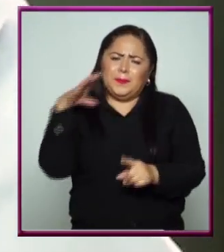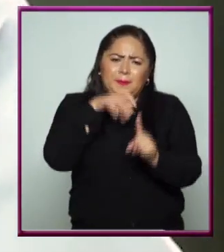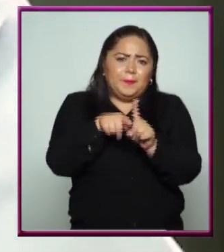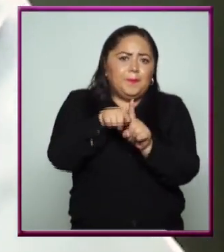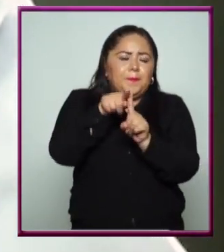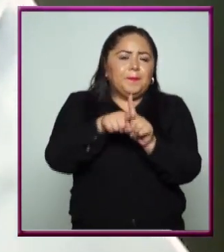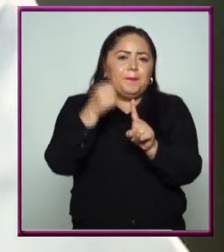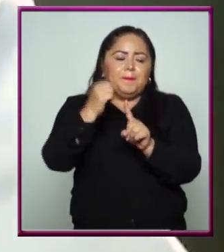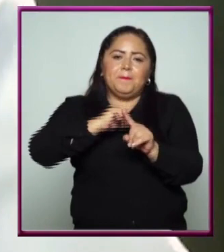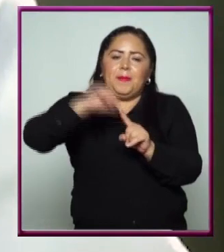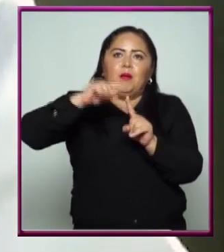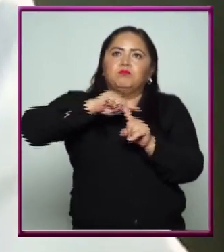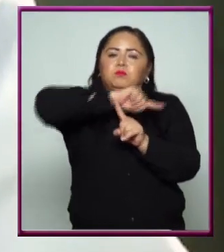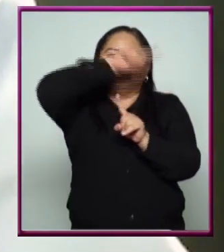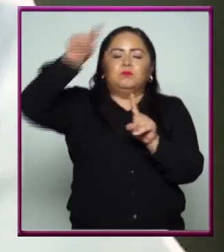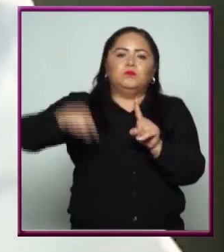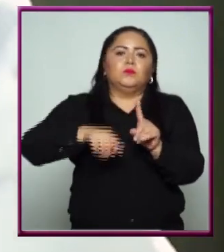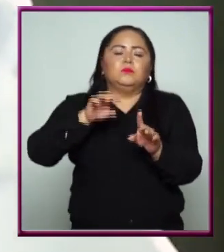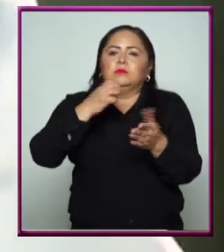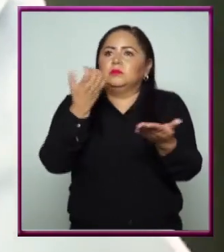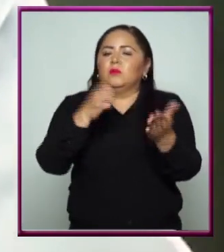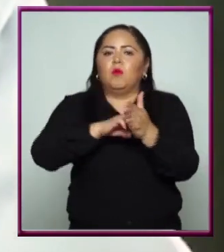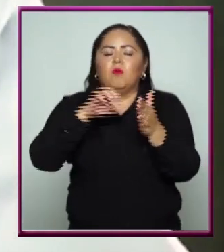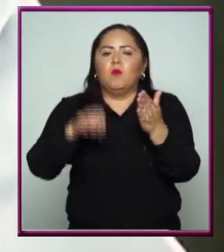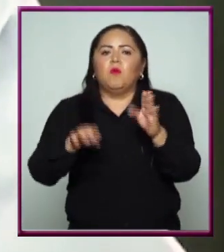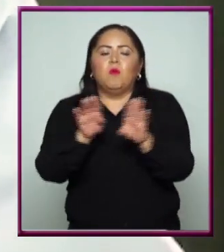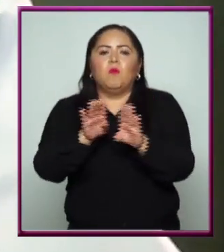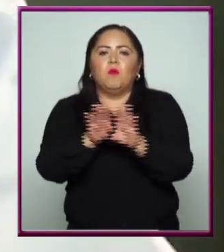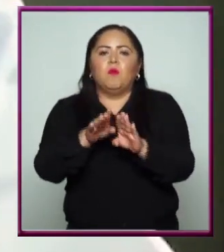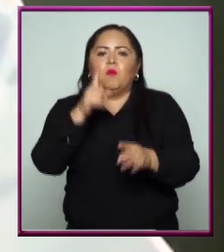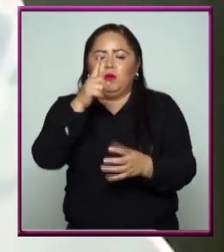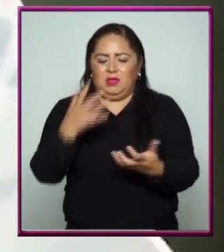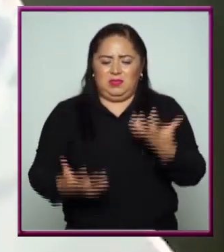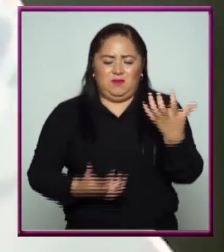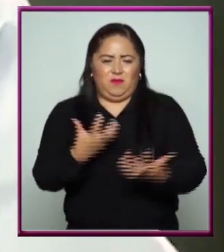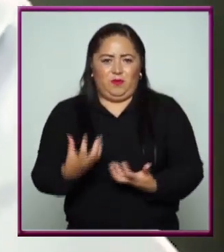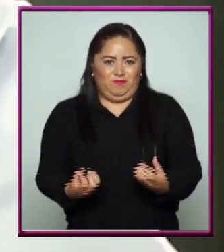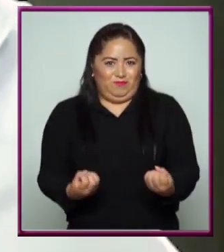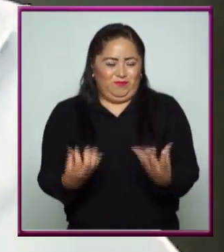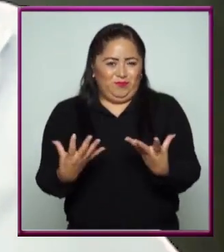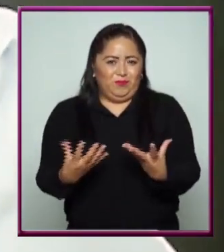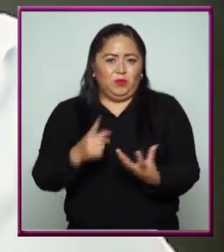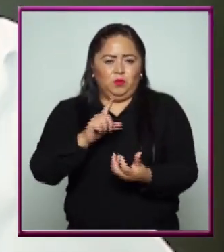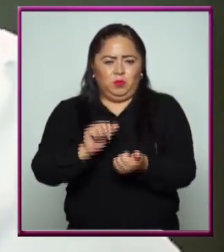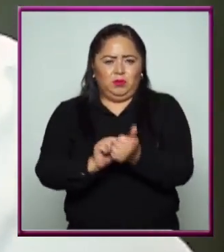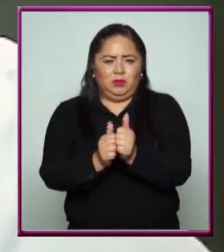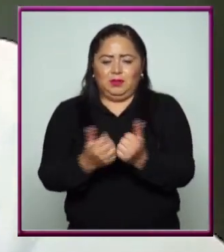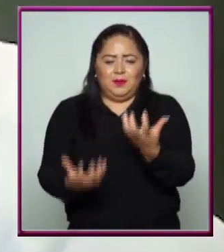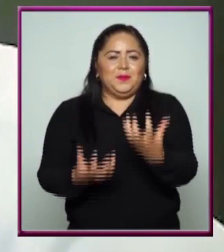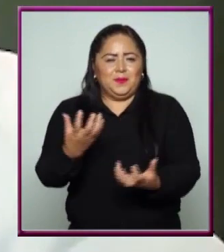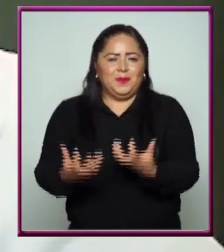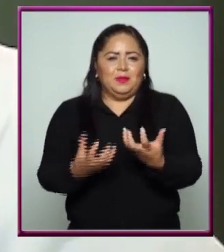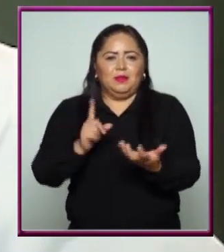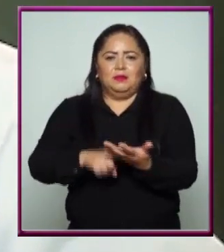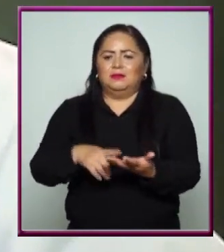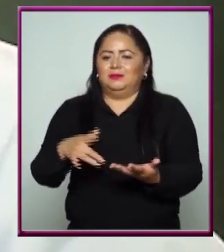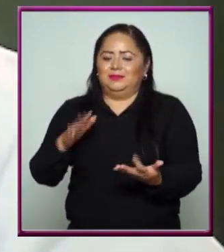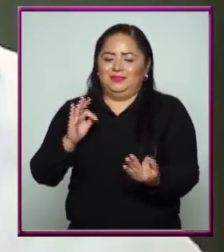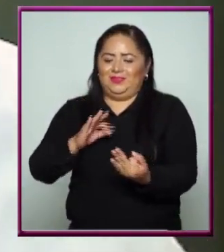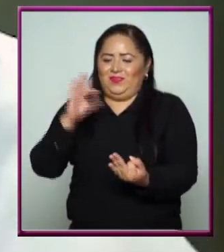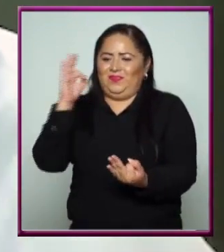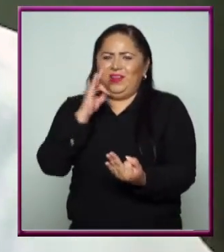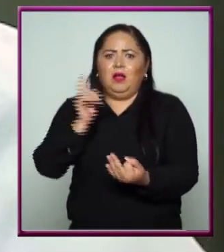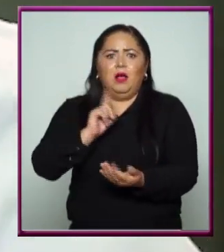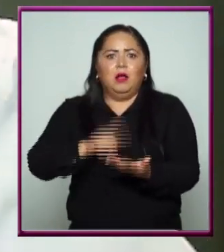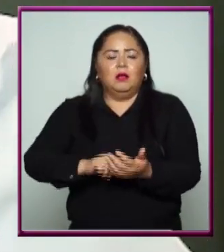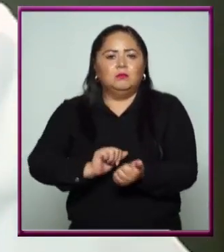centígrados. Es como si yo tuviera una estufa prendida y a medida que me alejo, en vez de que esté más frío,